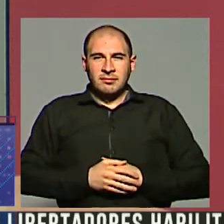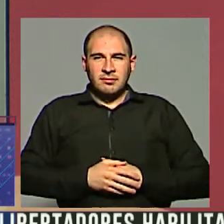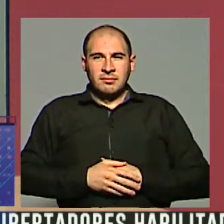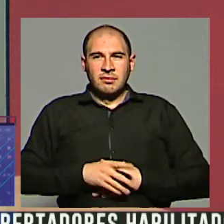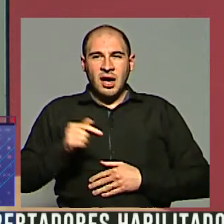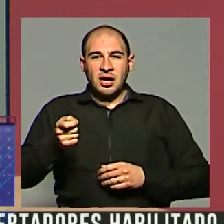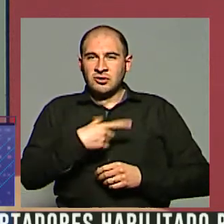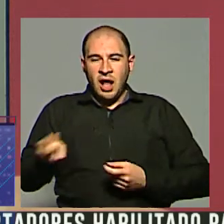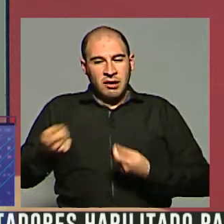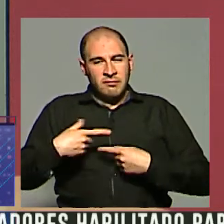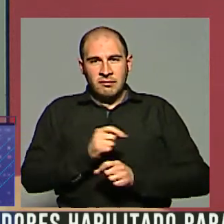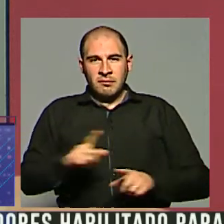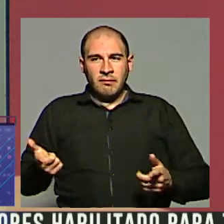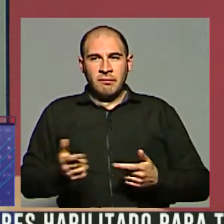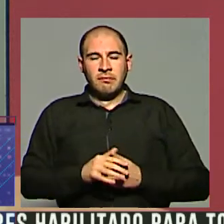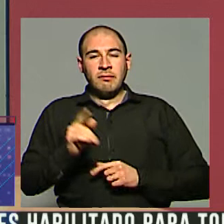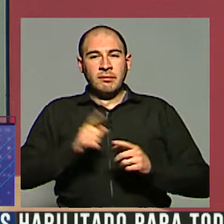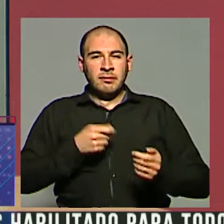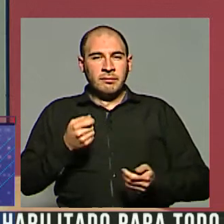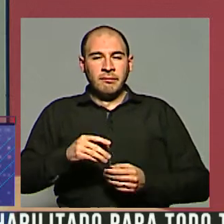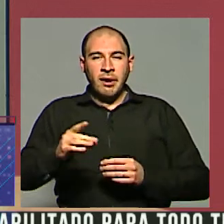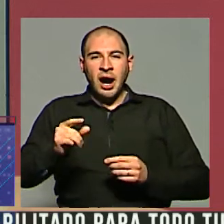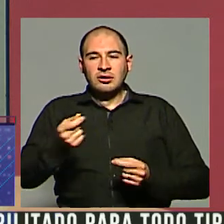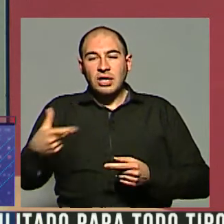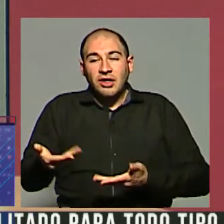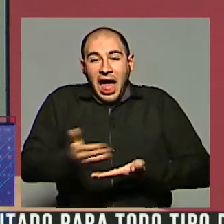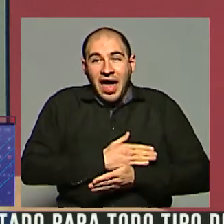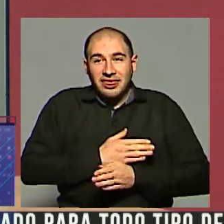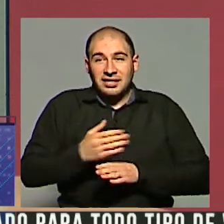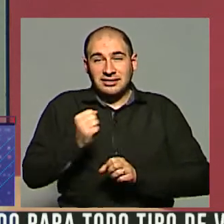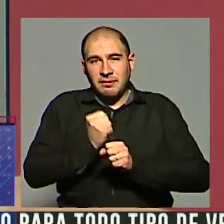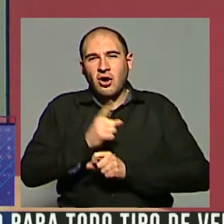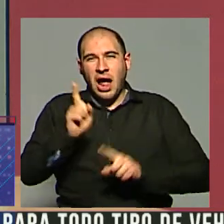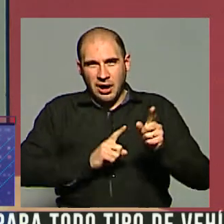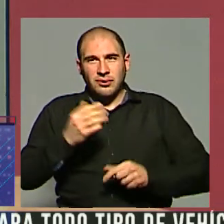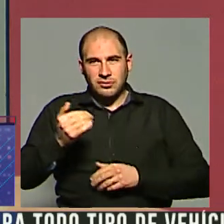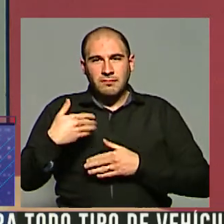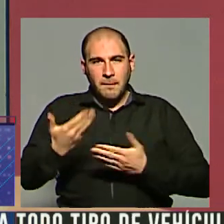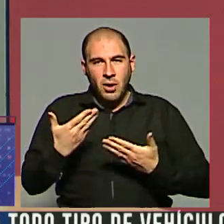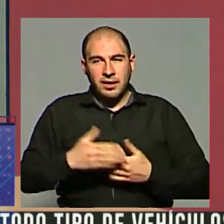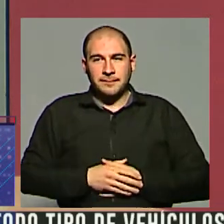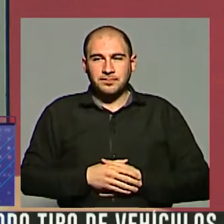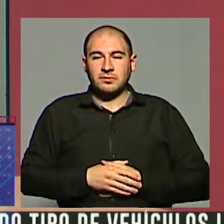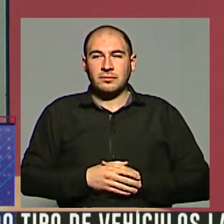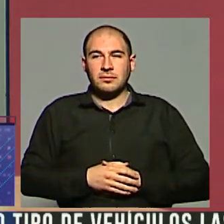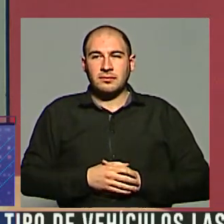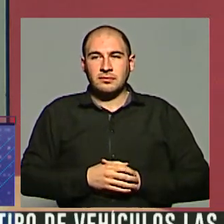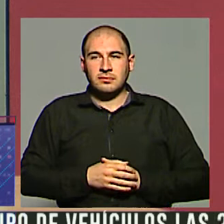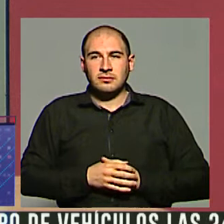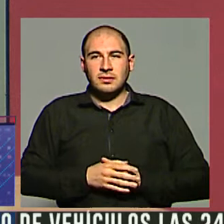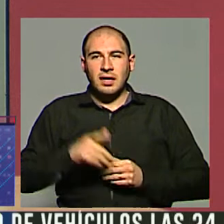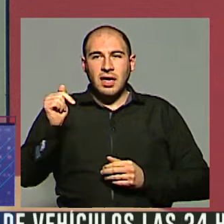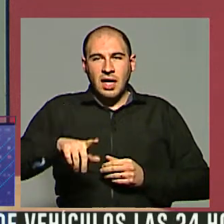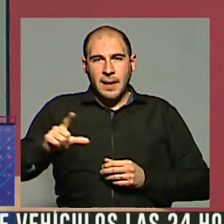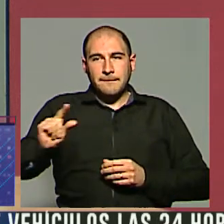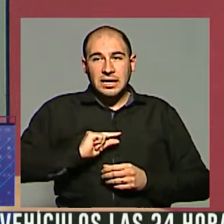el sueldo, donde muchas veces no tiene posibilidad de adelantos de sueldo, que en algunos trabajos todavía se da esa posibilidad, aparece la toma